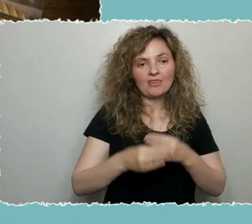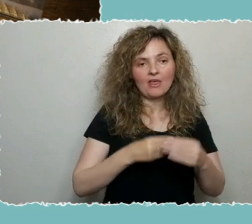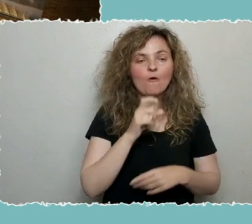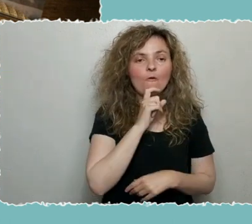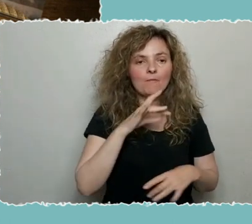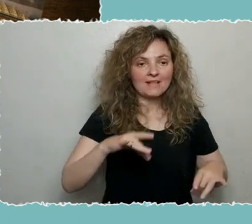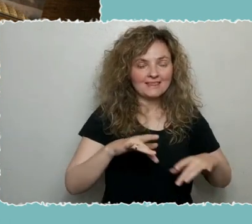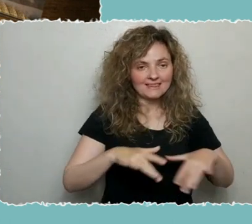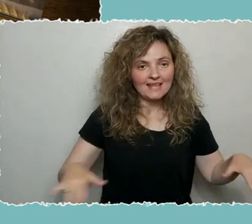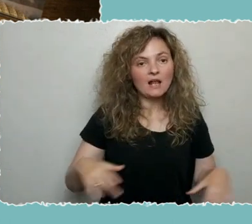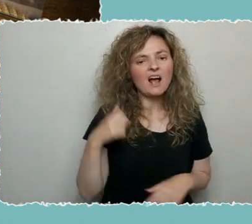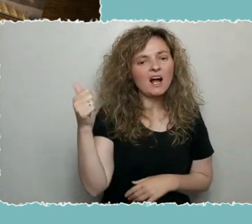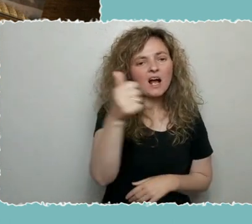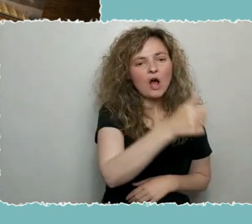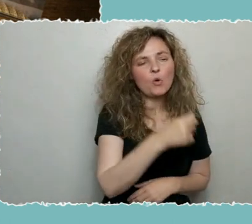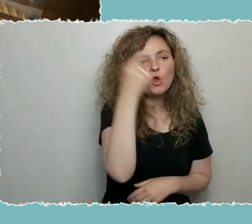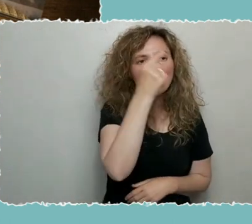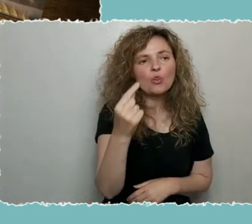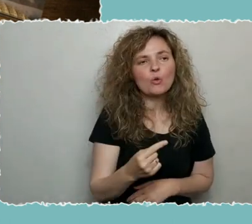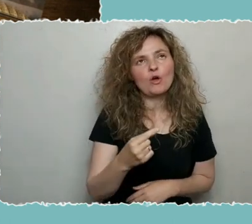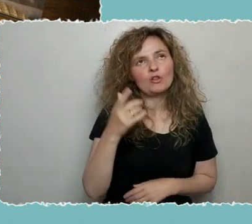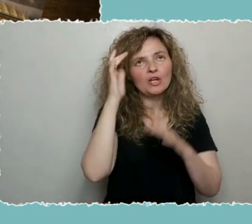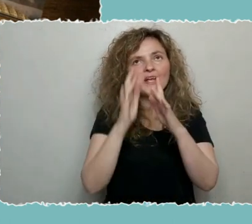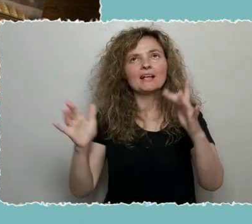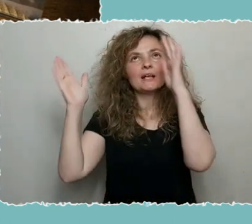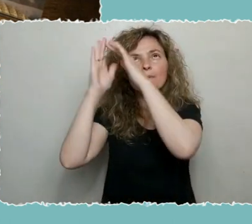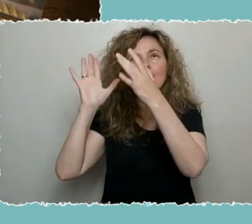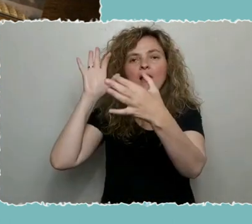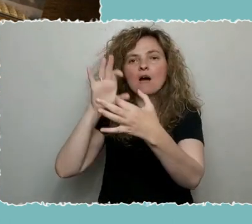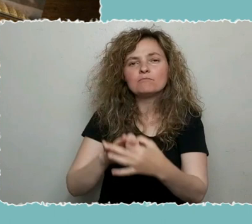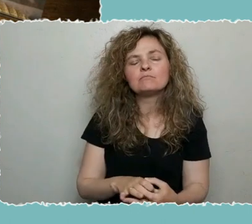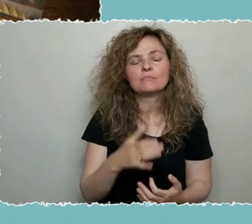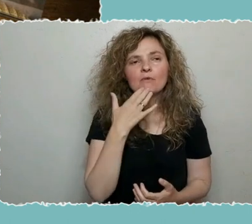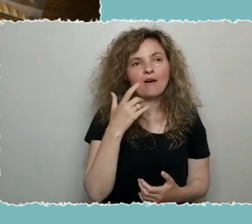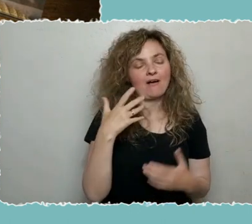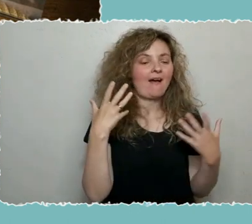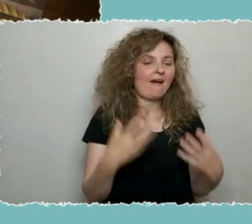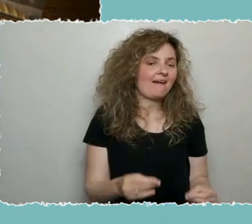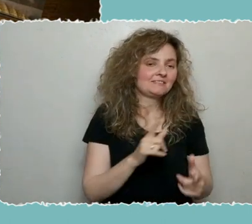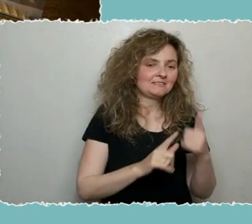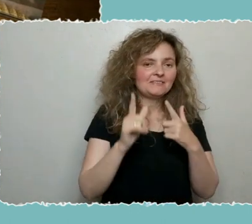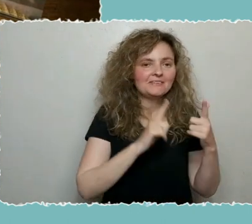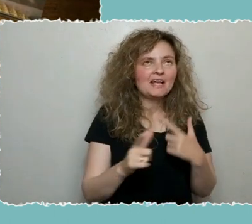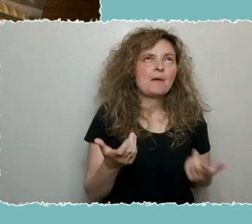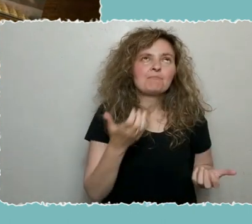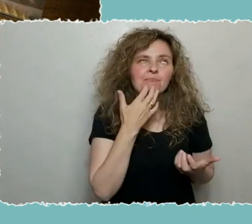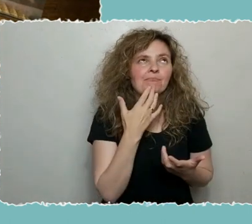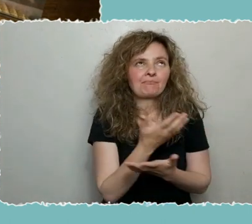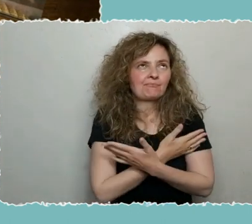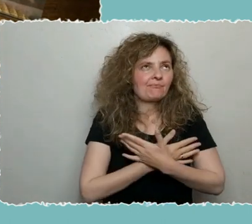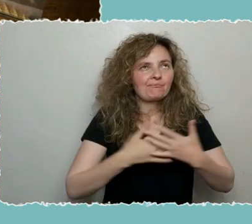vos debuxe agora a Panchito pois onde o poide imaxinar. Era un gran viaxeiro, entón pode estar que sei,